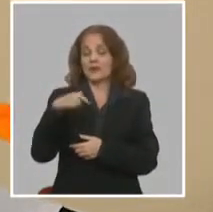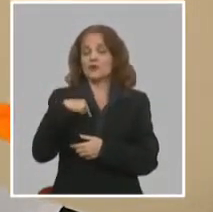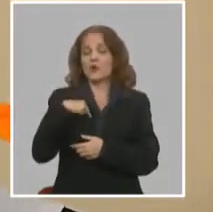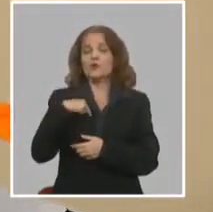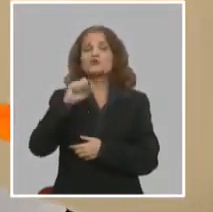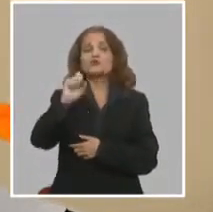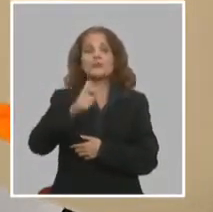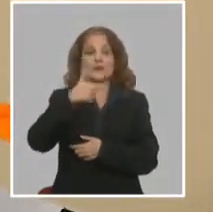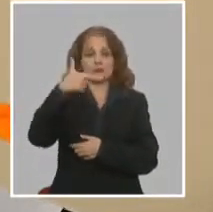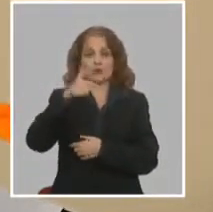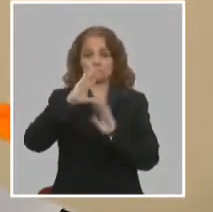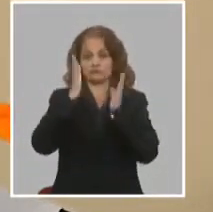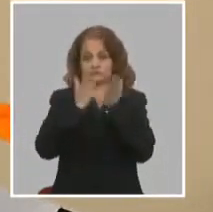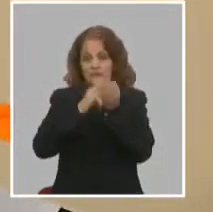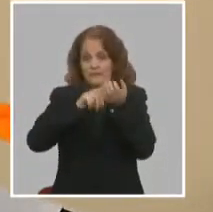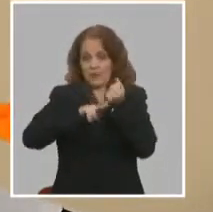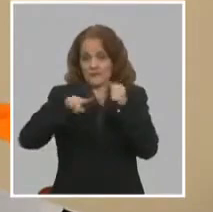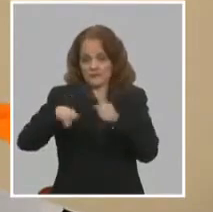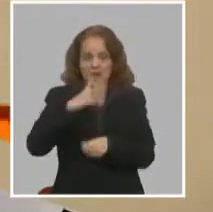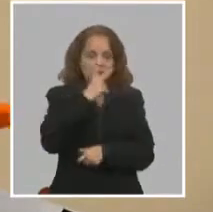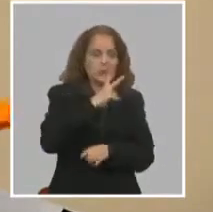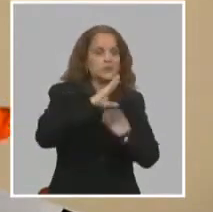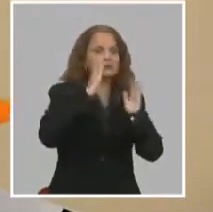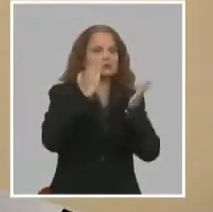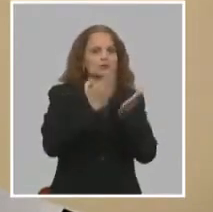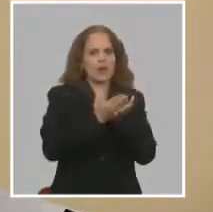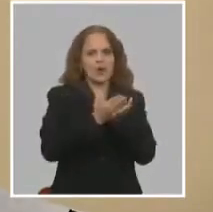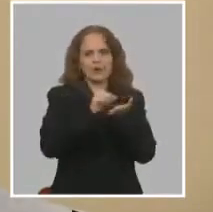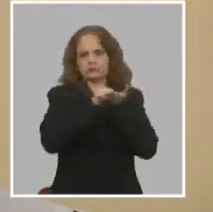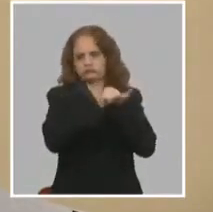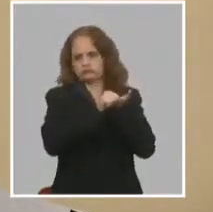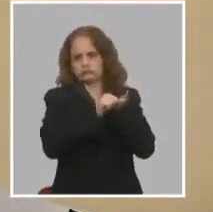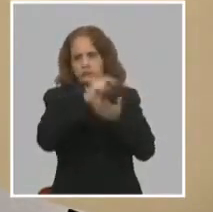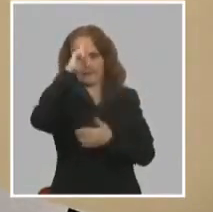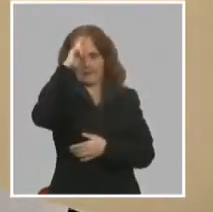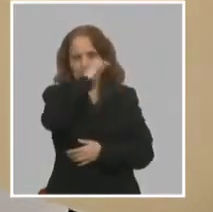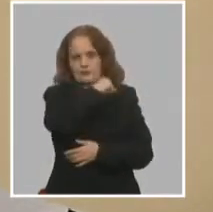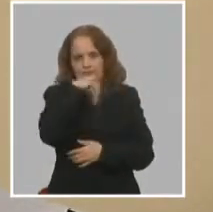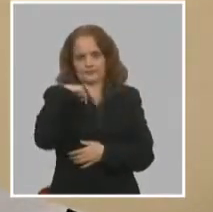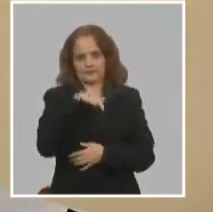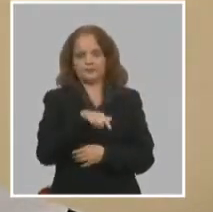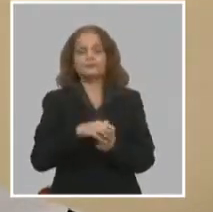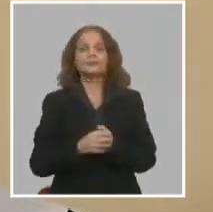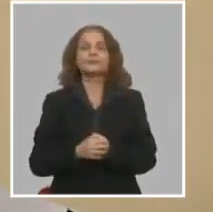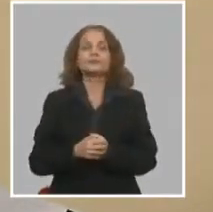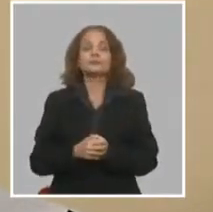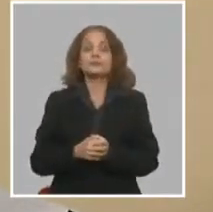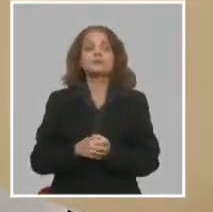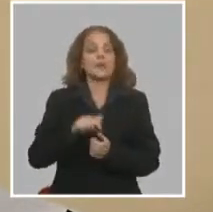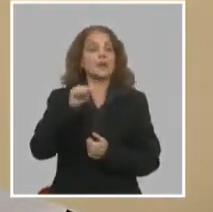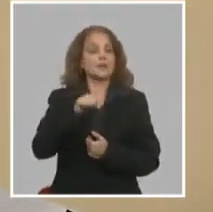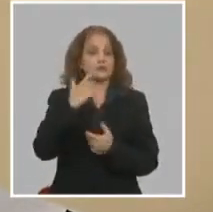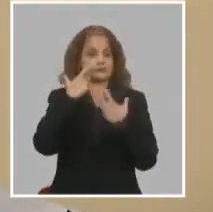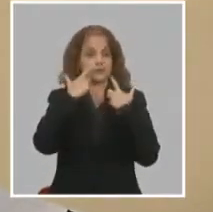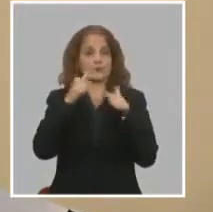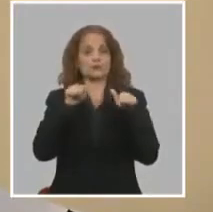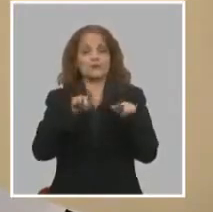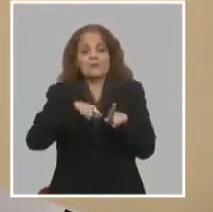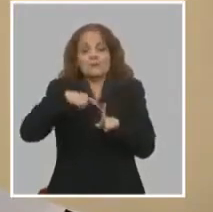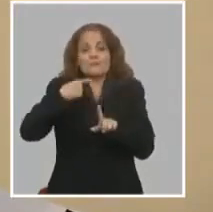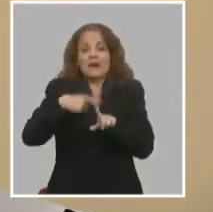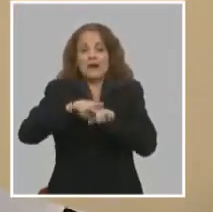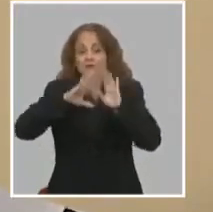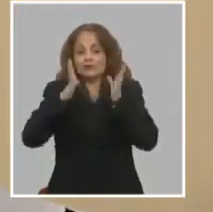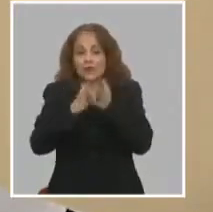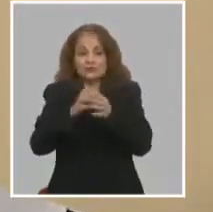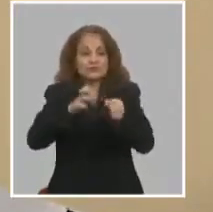la asistencia médica. Yo creo que esta es la parte fundamental, unido a la parte epidemiológica,